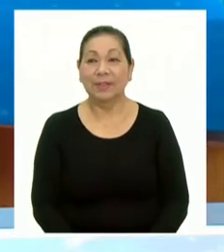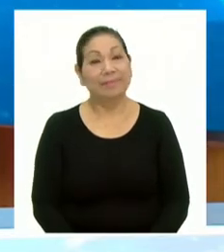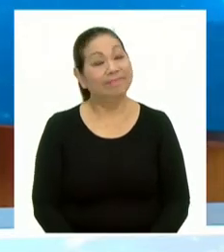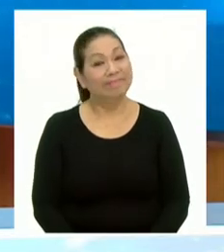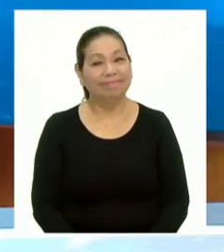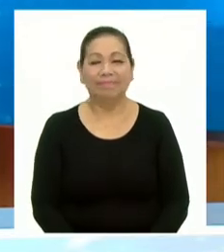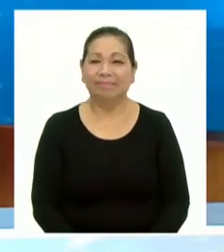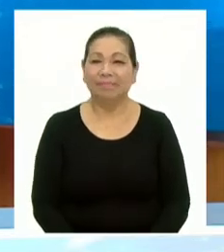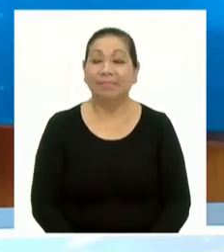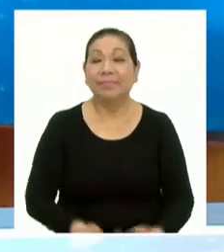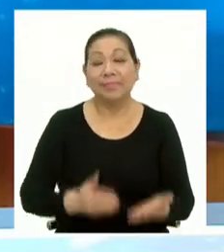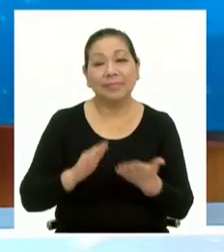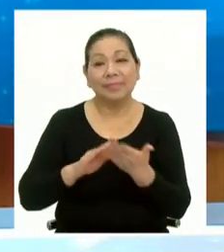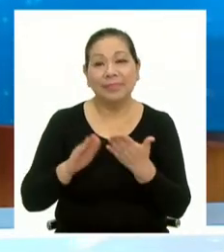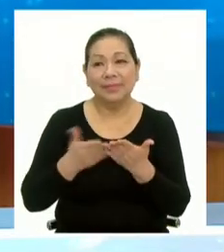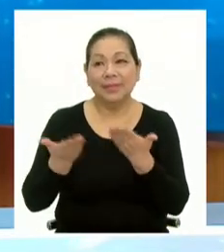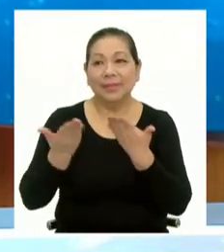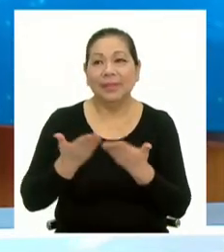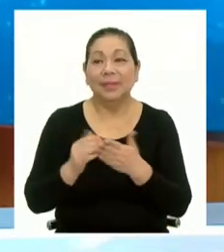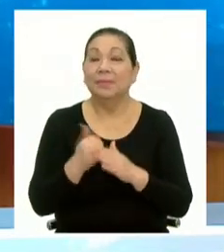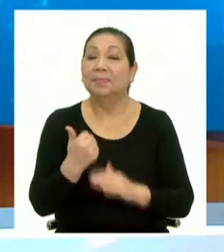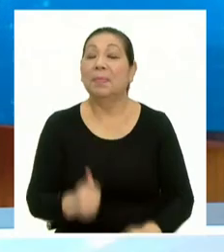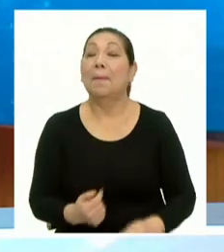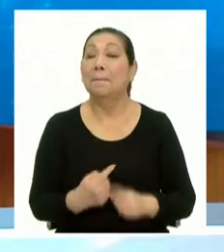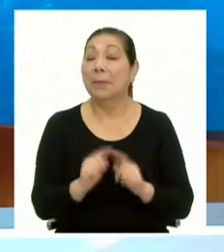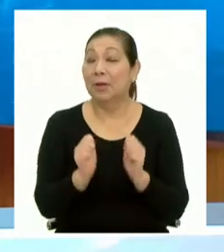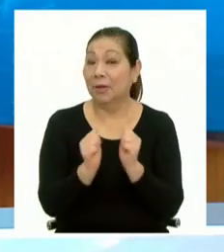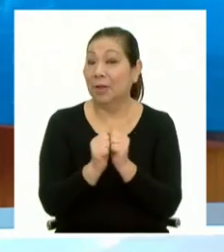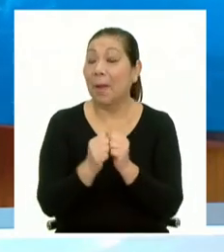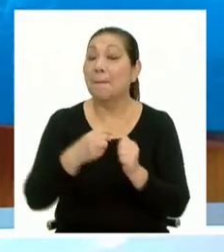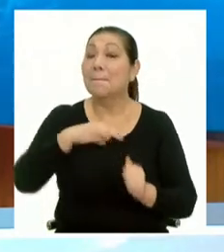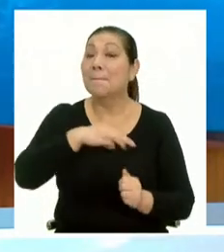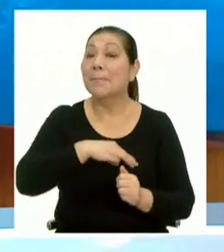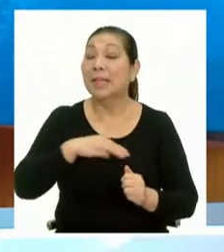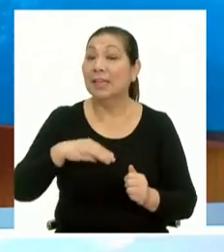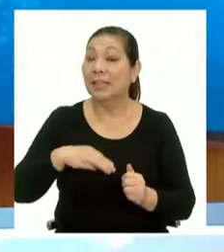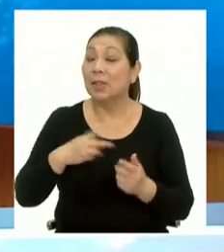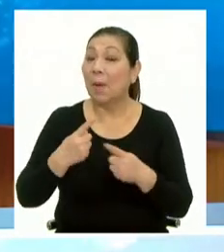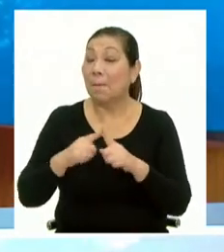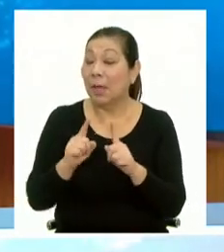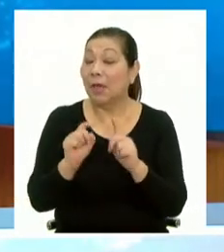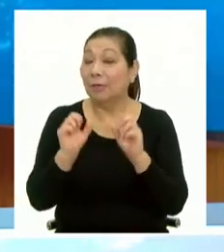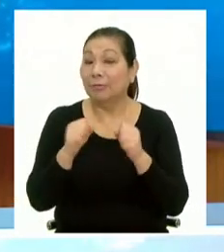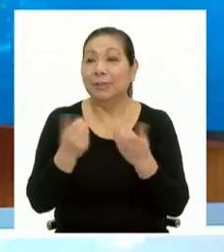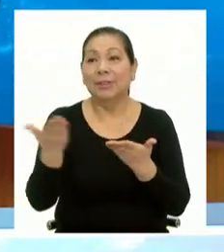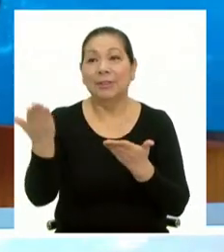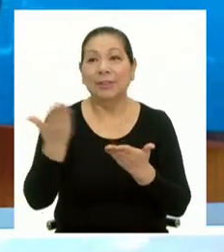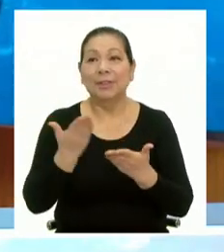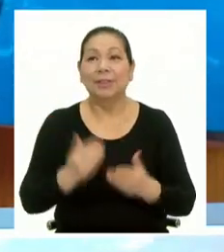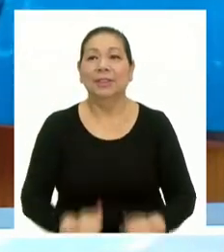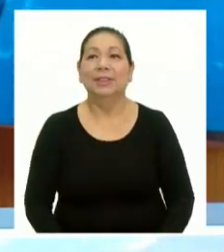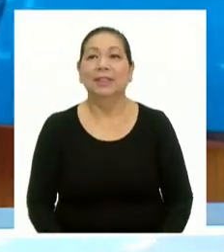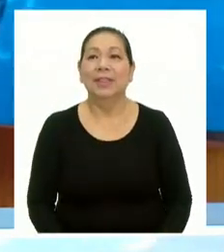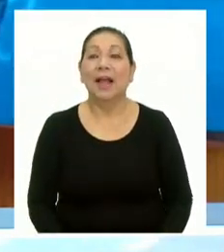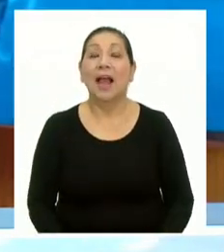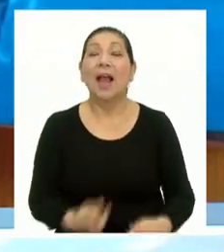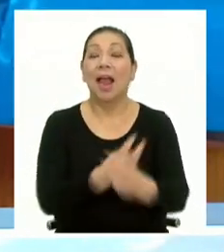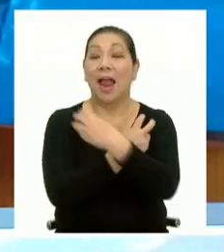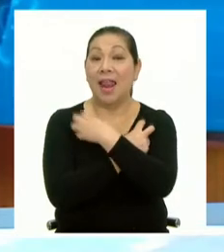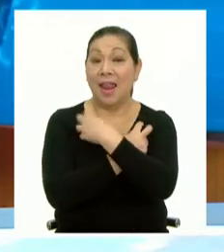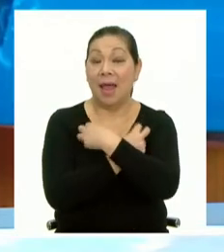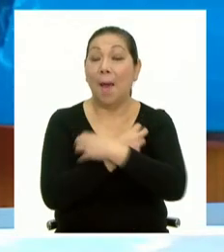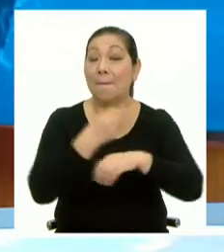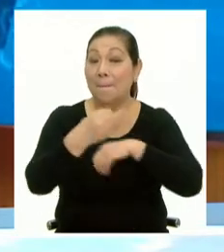Muy bien, vamos a regresar con Romy en cualquier momento con actividades del ministro Ciro Gálvez, pero ahora vamos con Lambayeque, que se